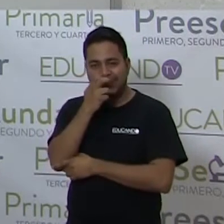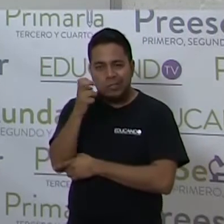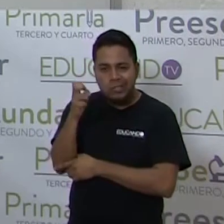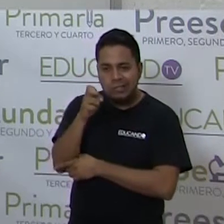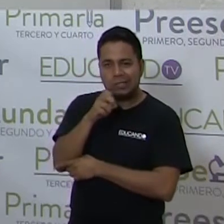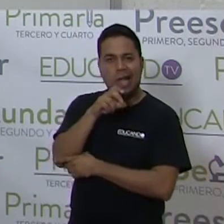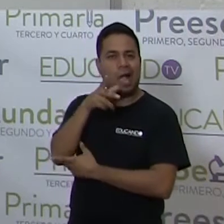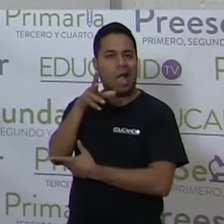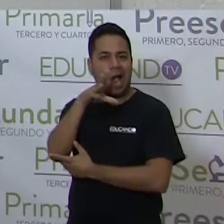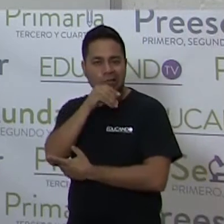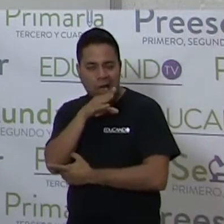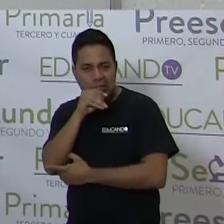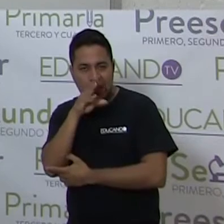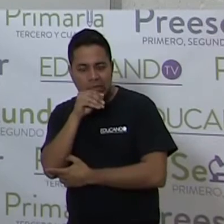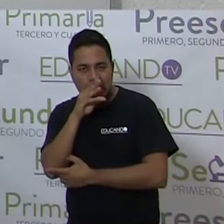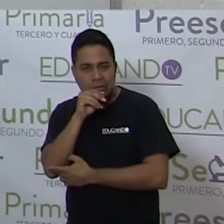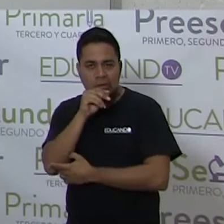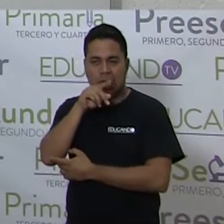cacagareaban.